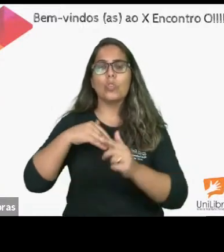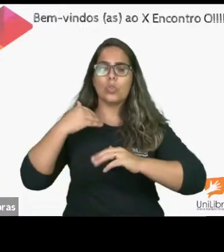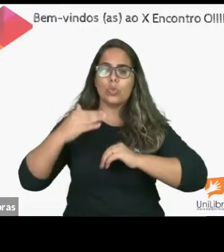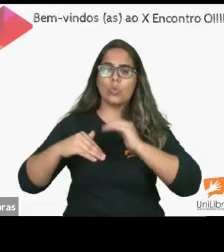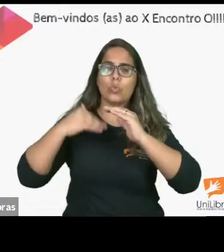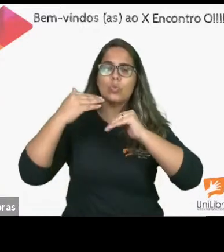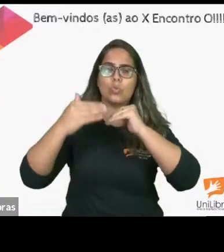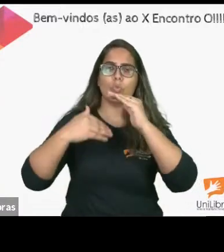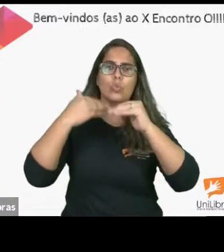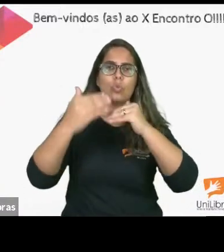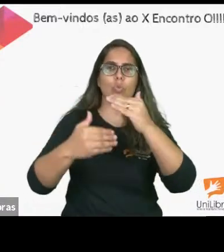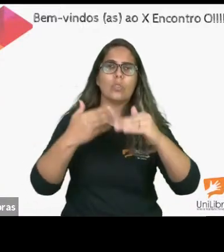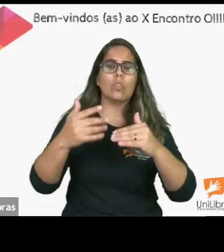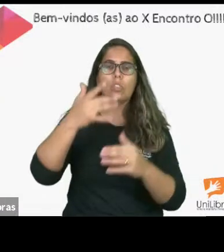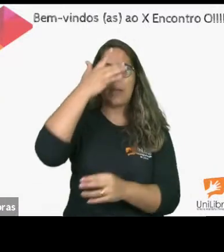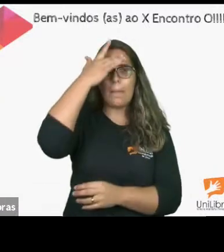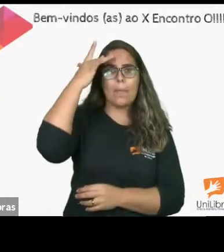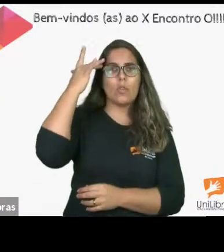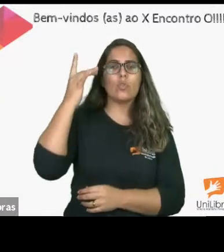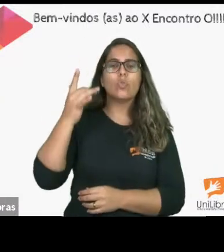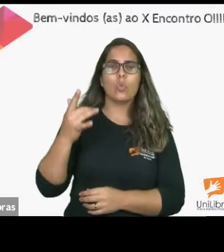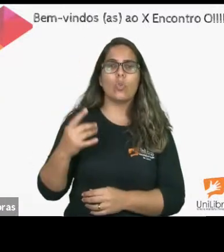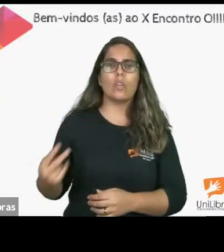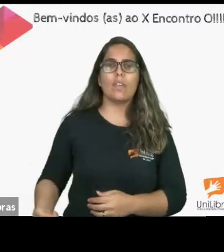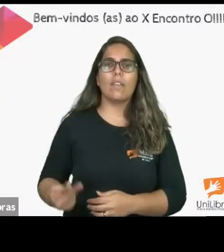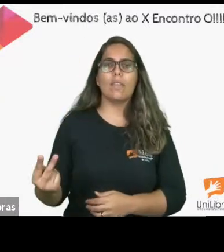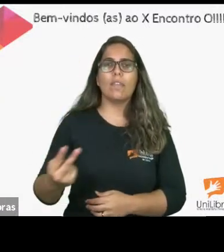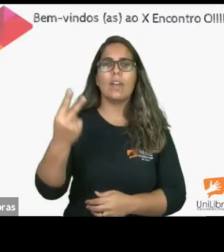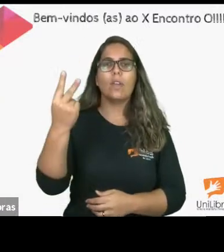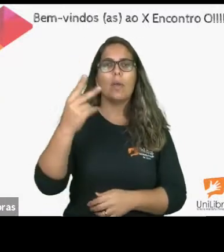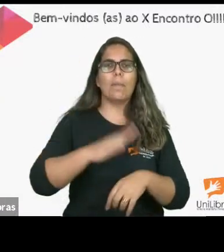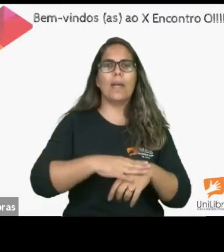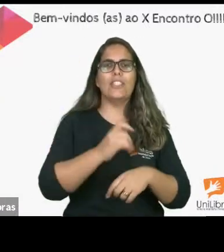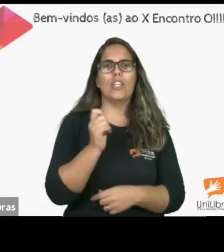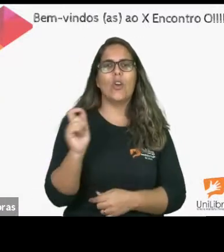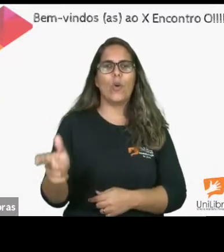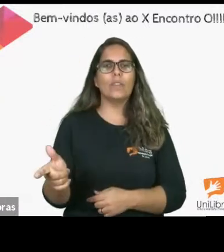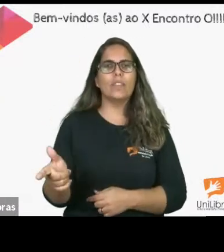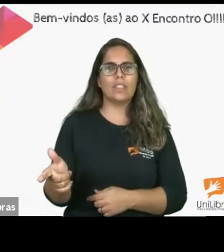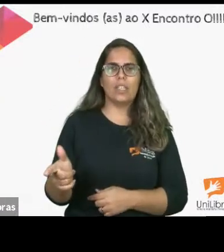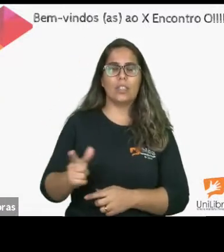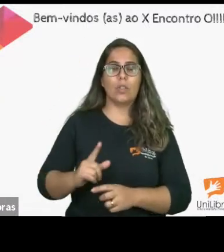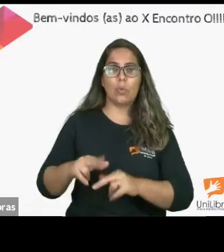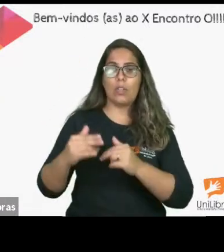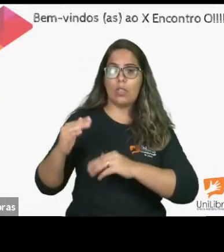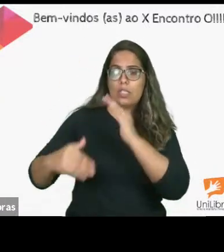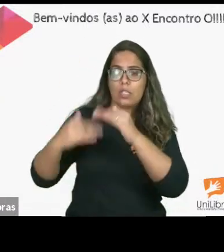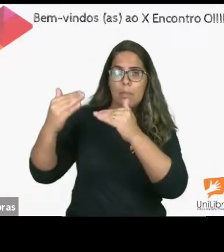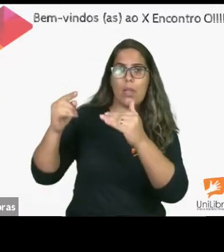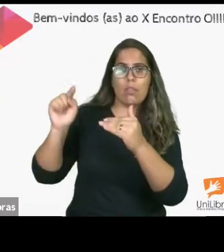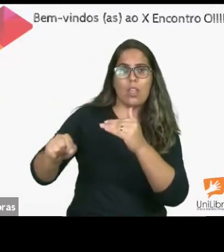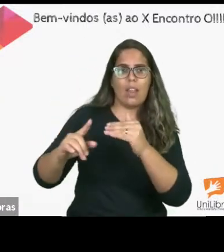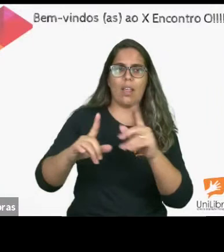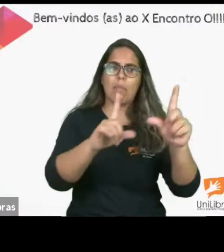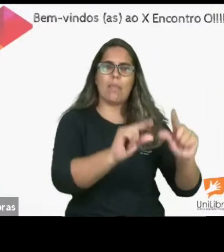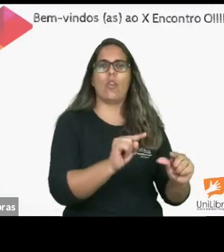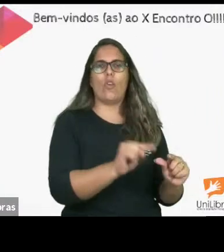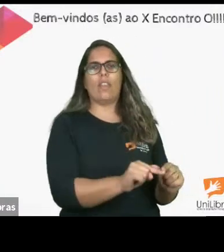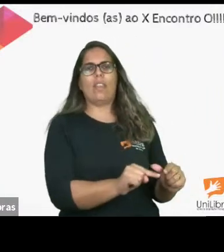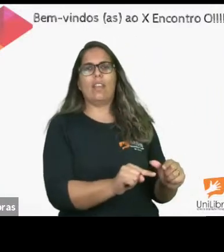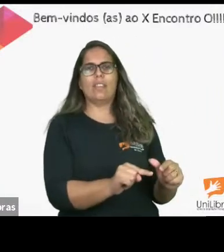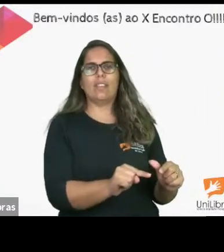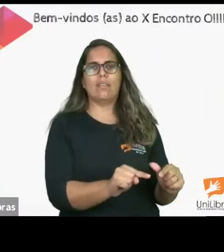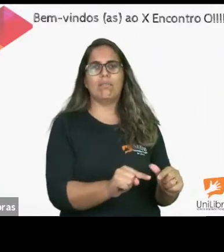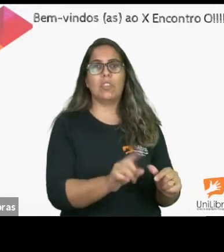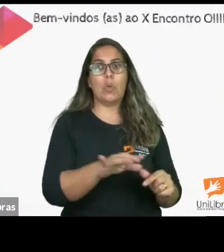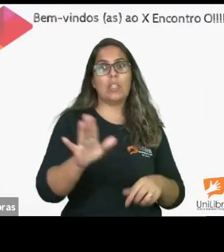jerárquicamente, donde las personas valen unas más que otras según un cierto desempeño respecto de una cierta tarea que, desde el punto de